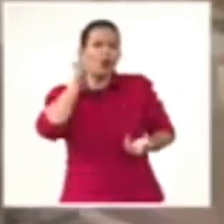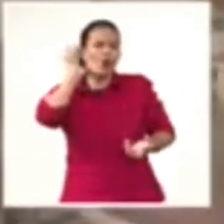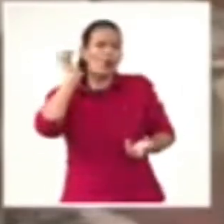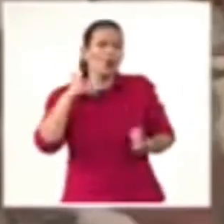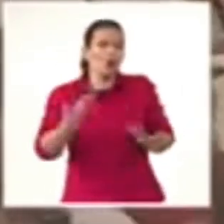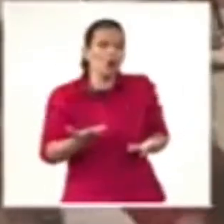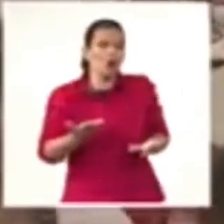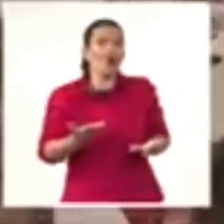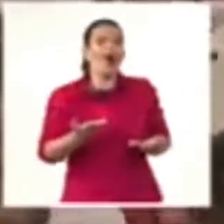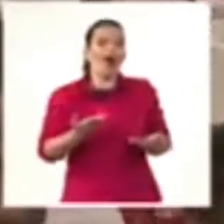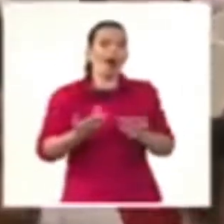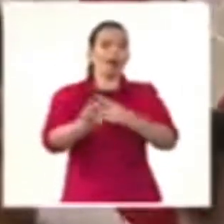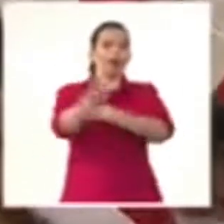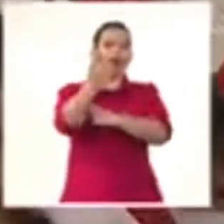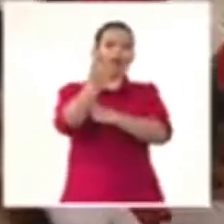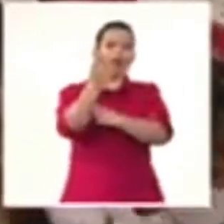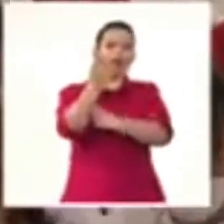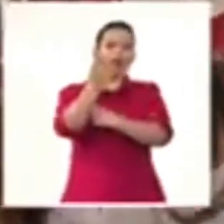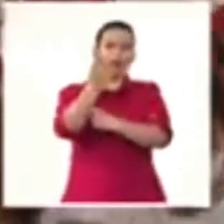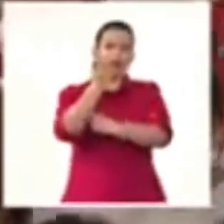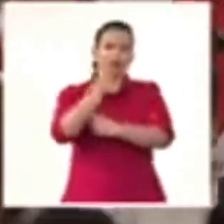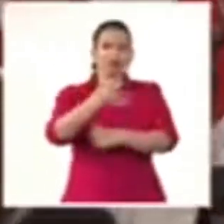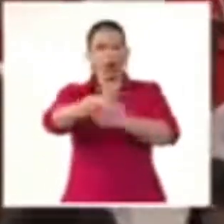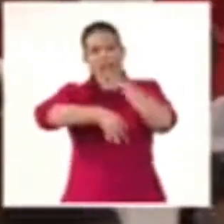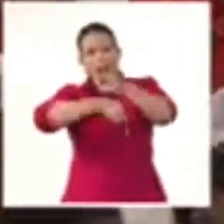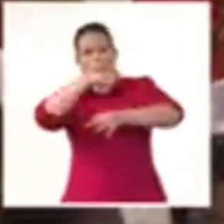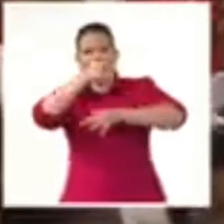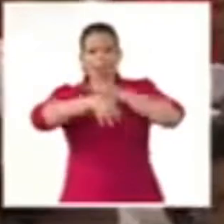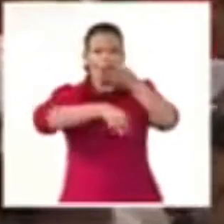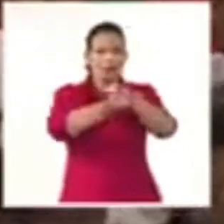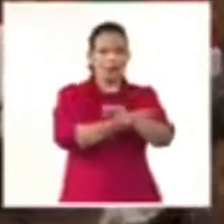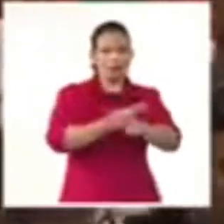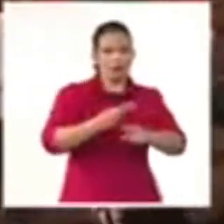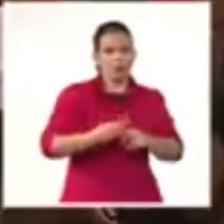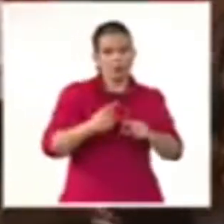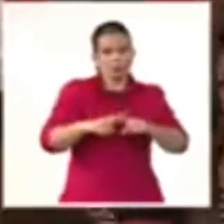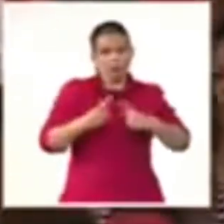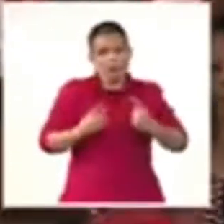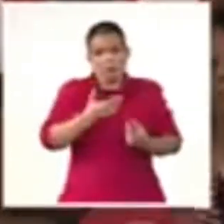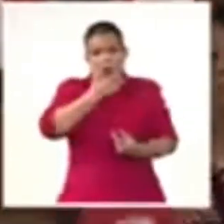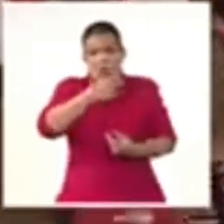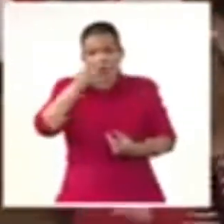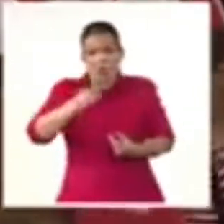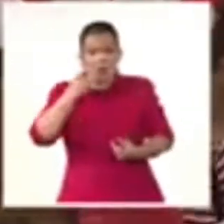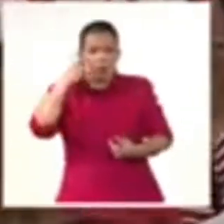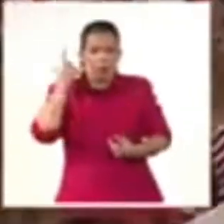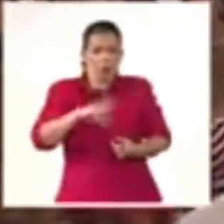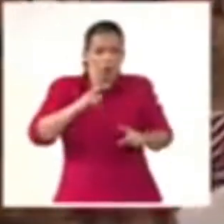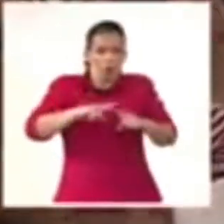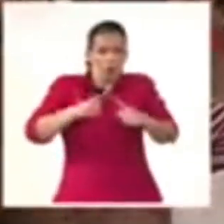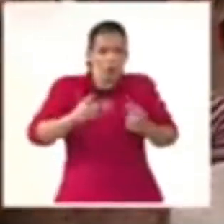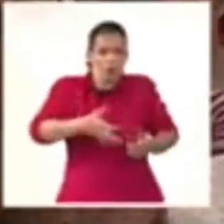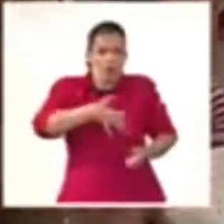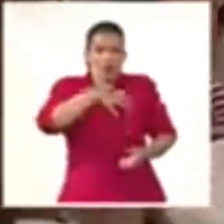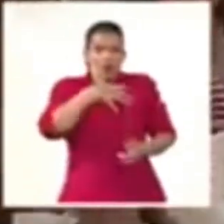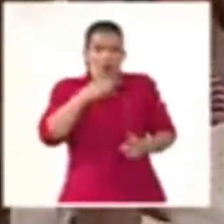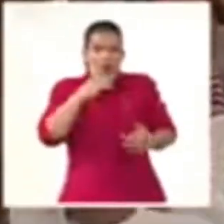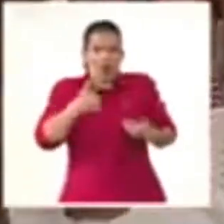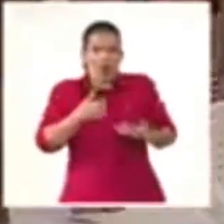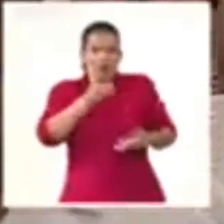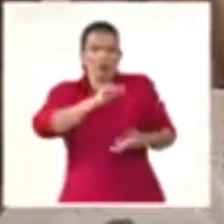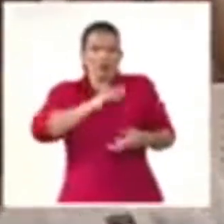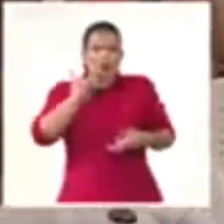el socialismo cubano sin las razones que llevaron a Fidel y a la generación del centenario a asaltar